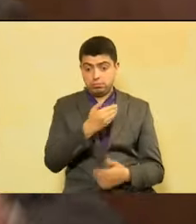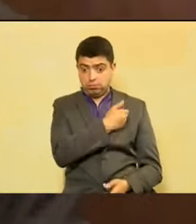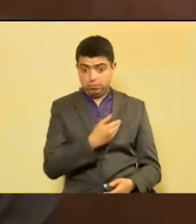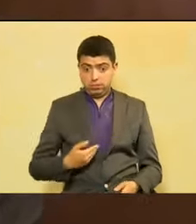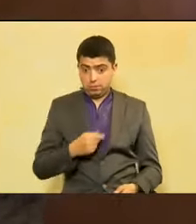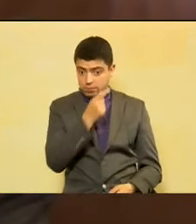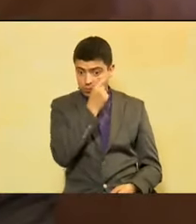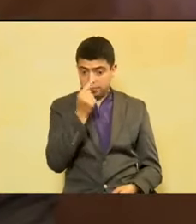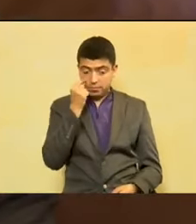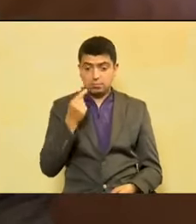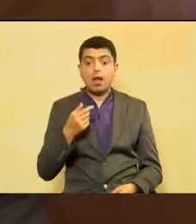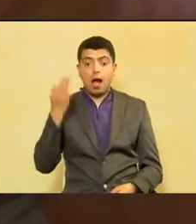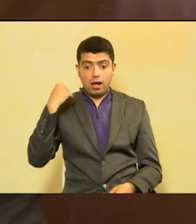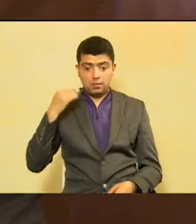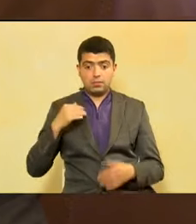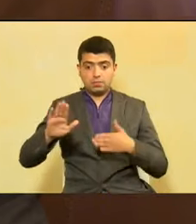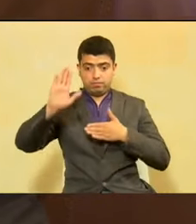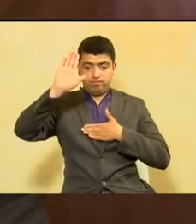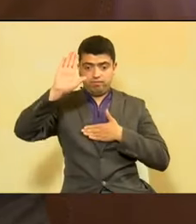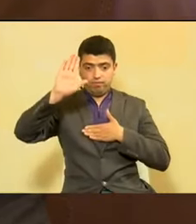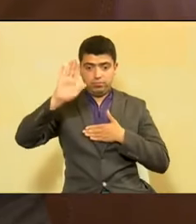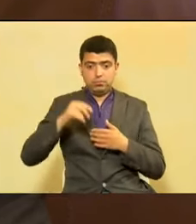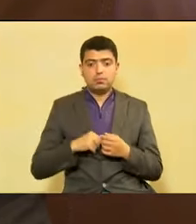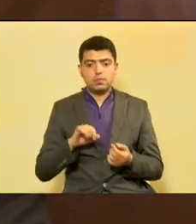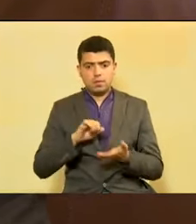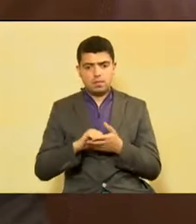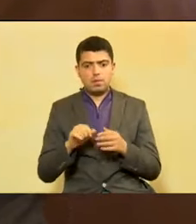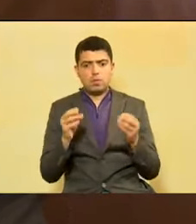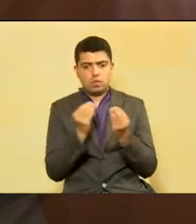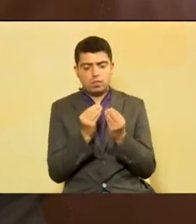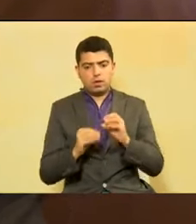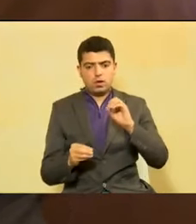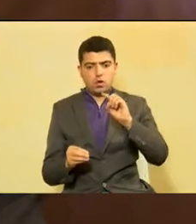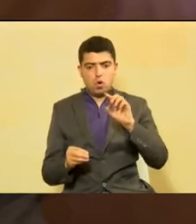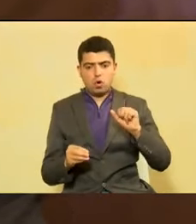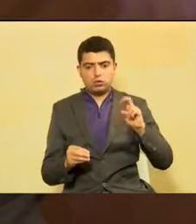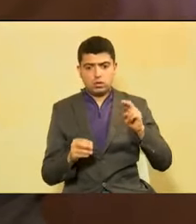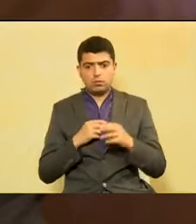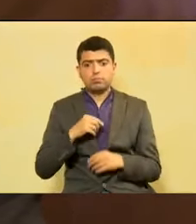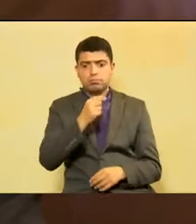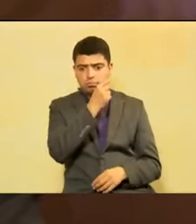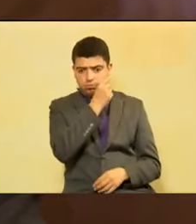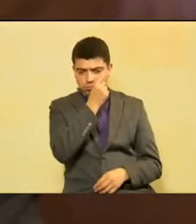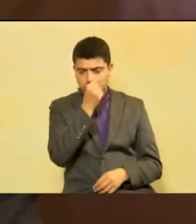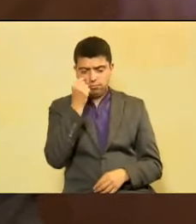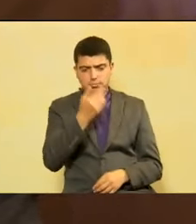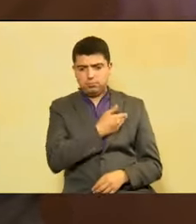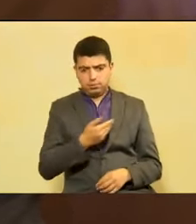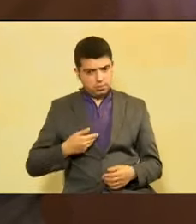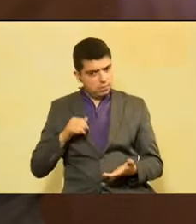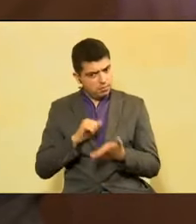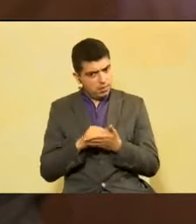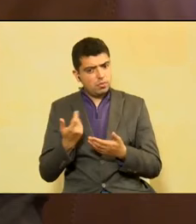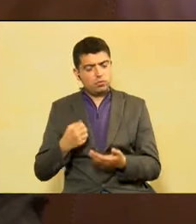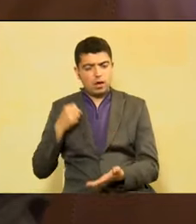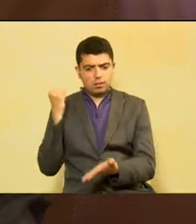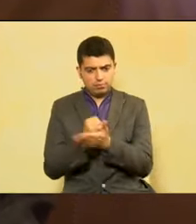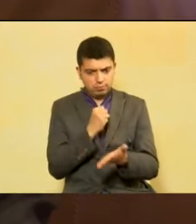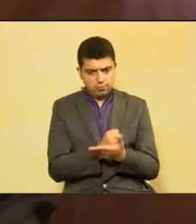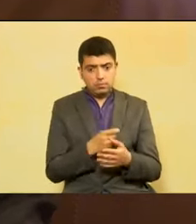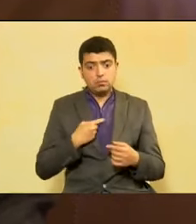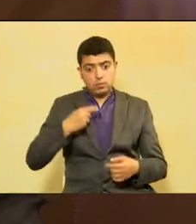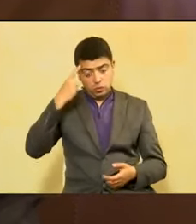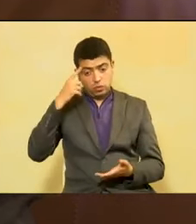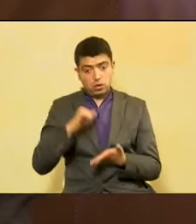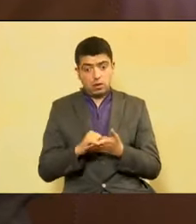había prometido compañero Óscar si el presidente Santo lo había prometido Pues que les cumplamos y yo creo que